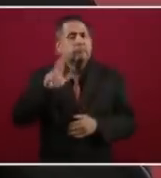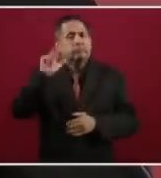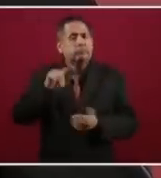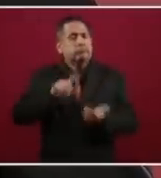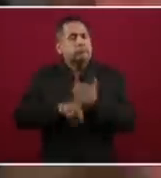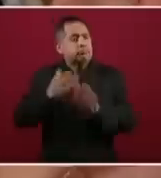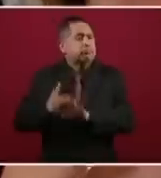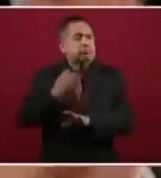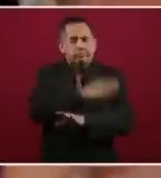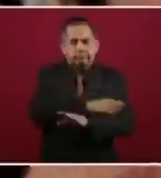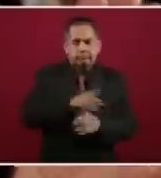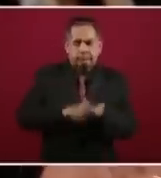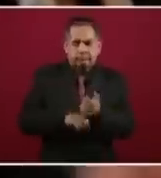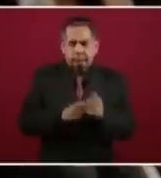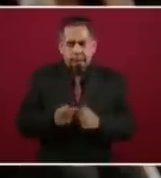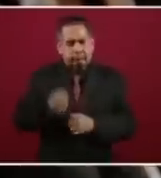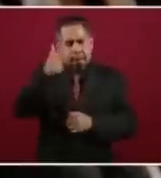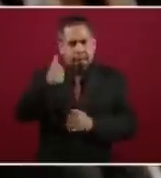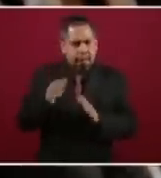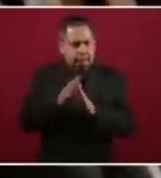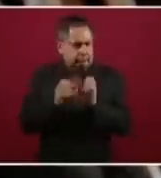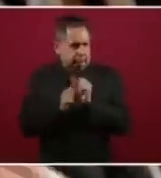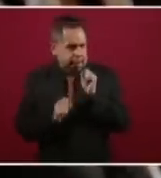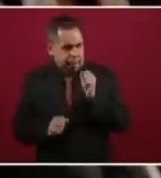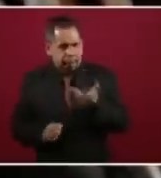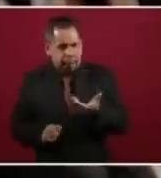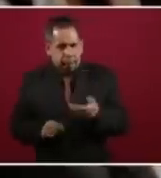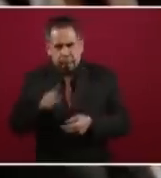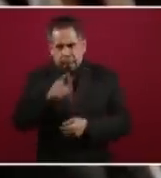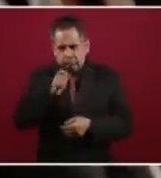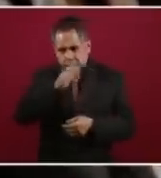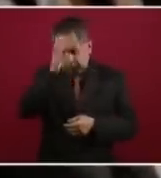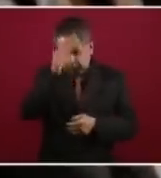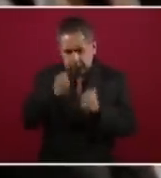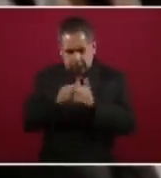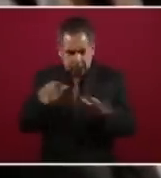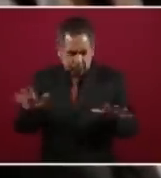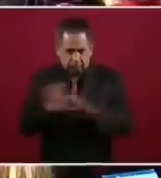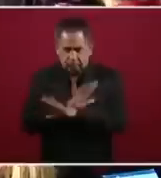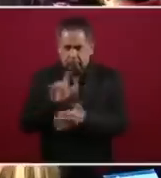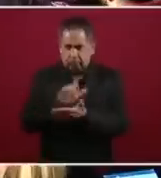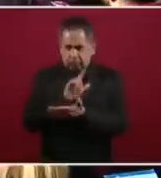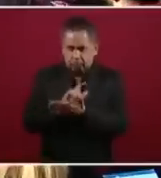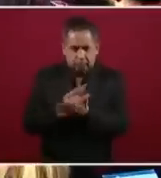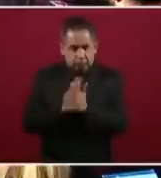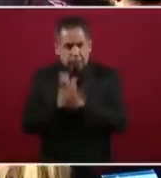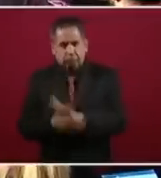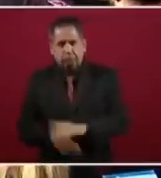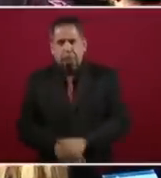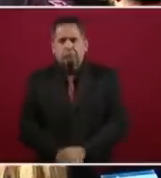establecía primera e inicialmente la ley. ¿Usted estaría de acuerdo en una reforma de ese tipo?